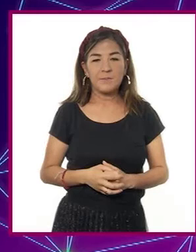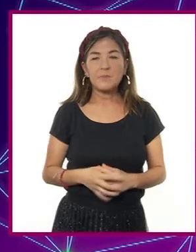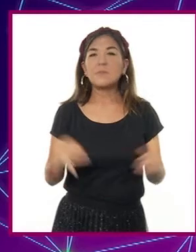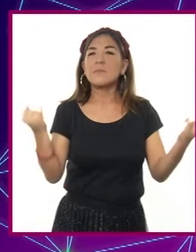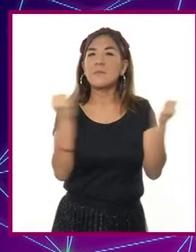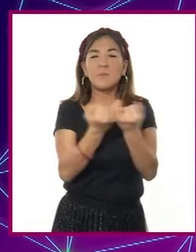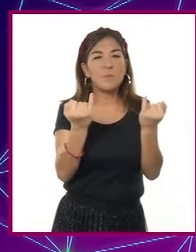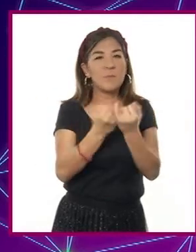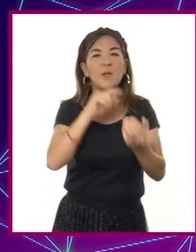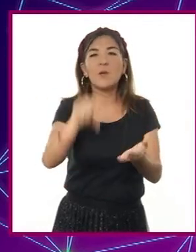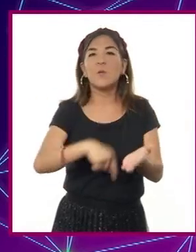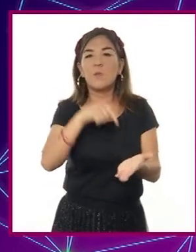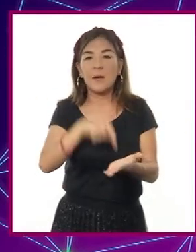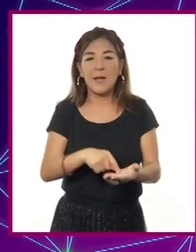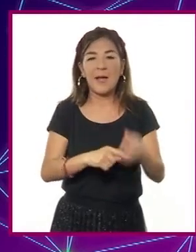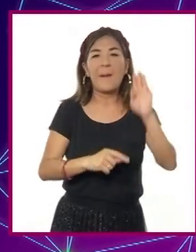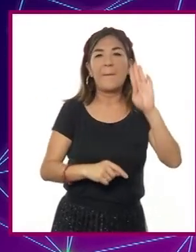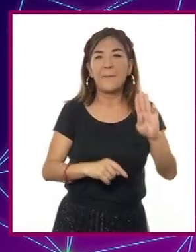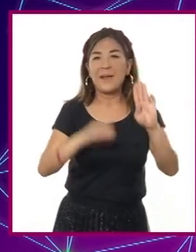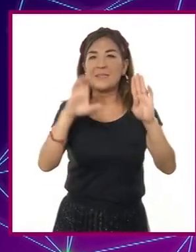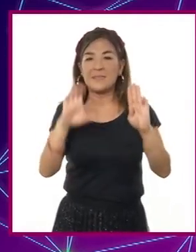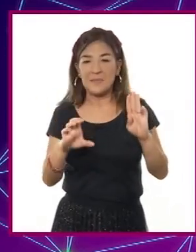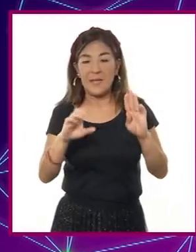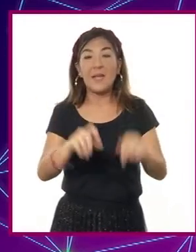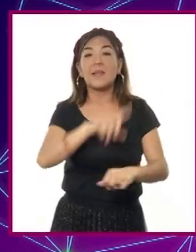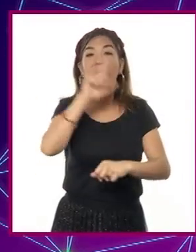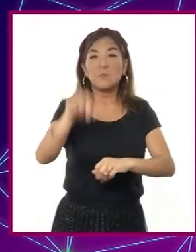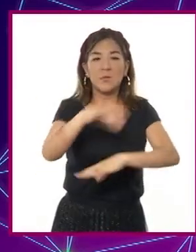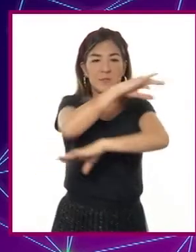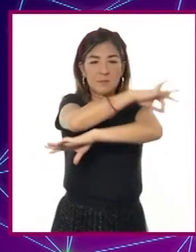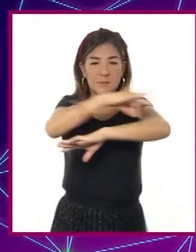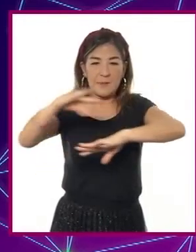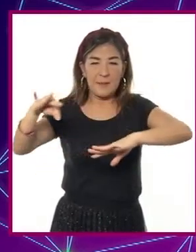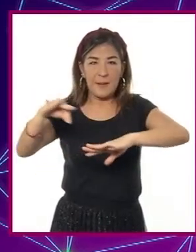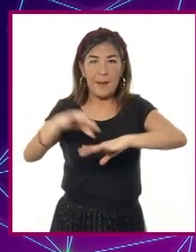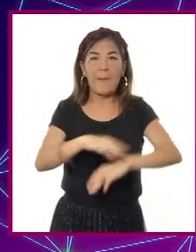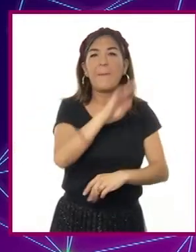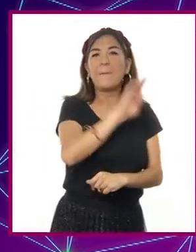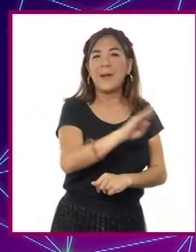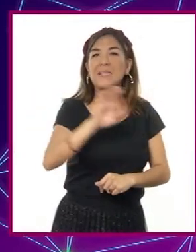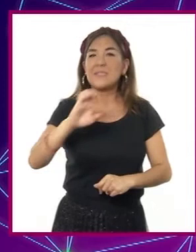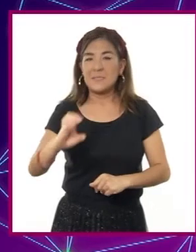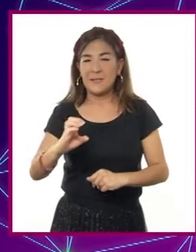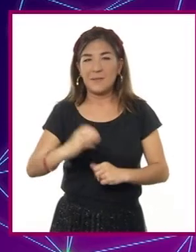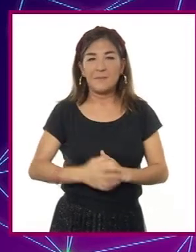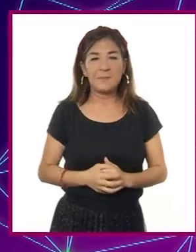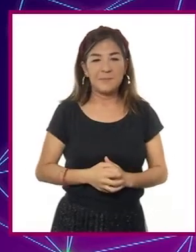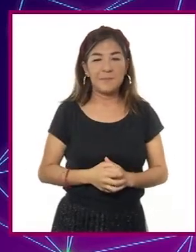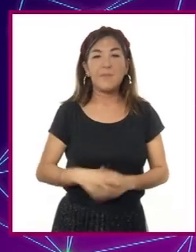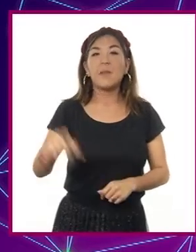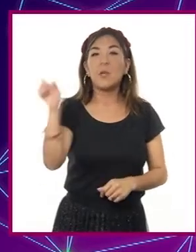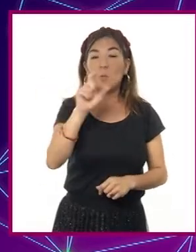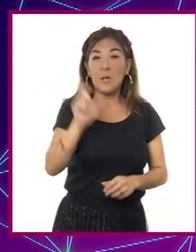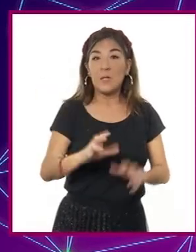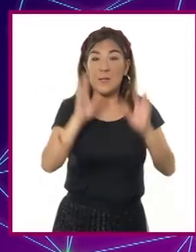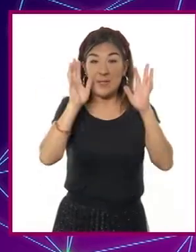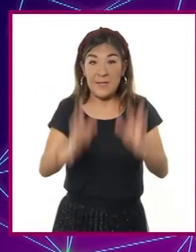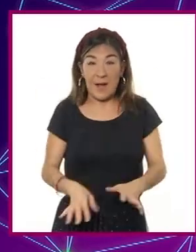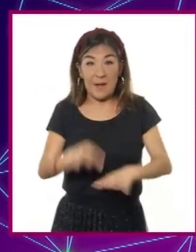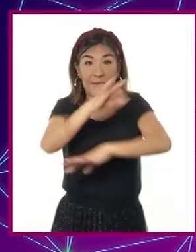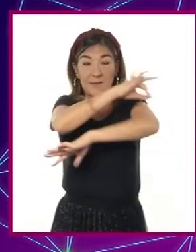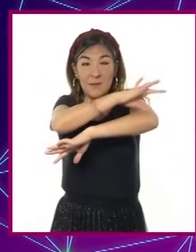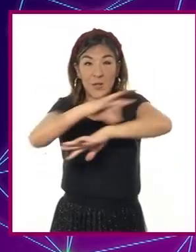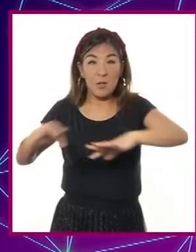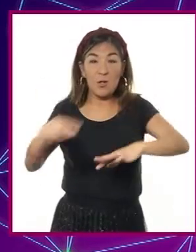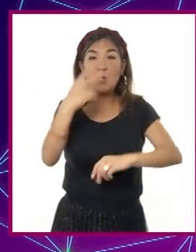los poblados B y C y se traza la mediatriz del segmento BC. Al tener ya trazadas las